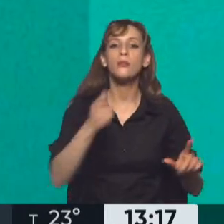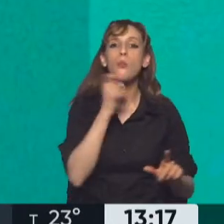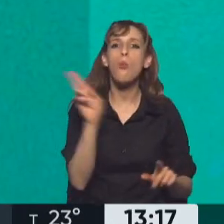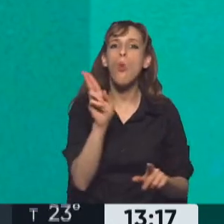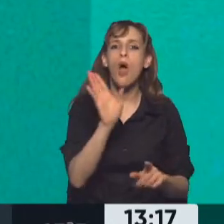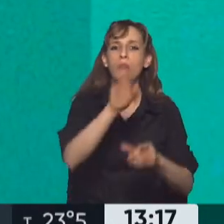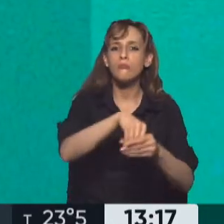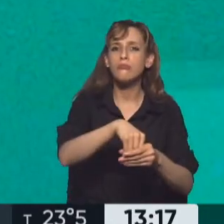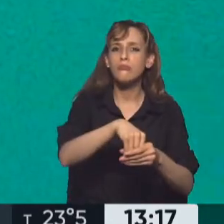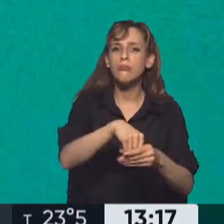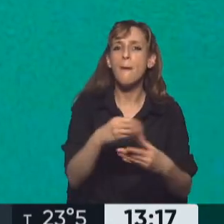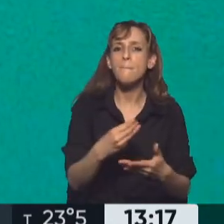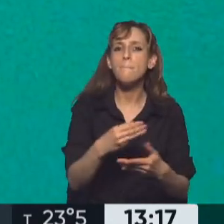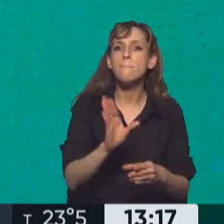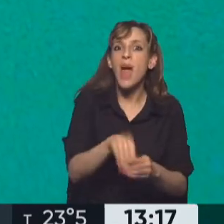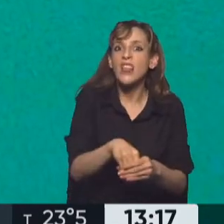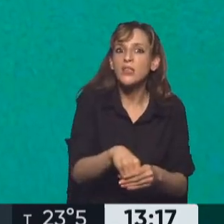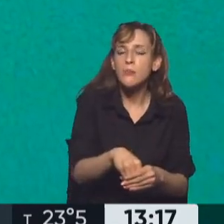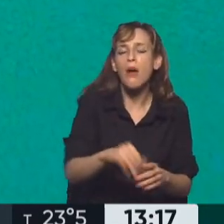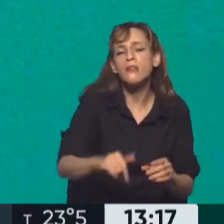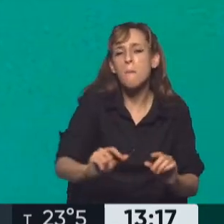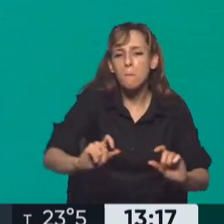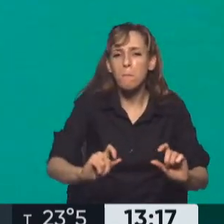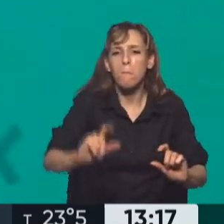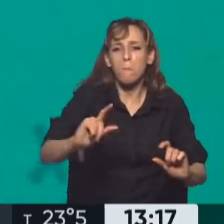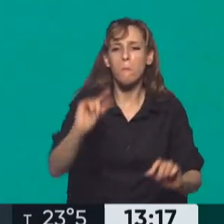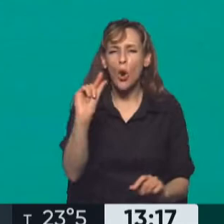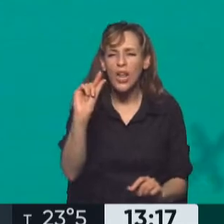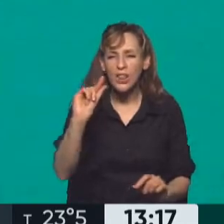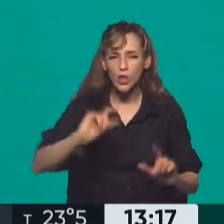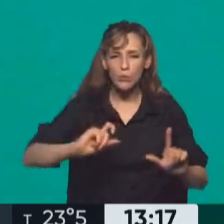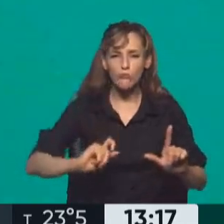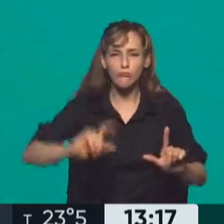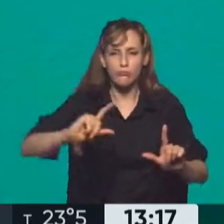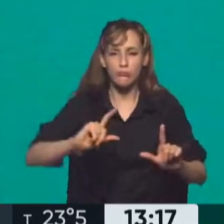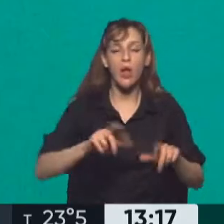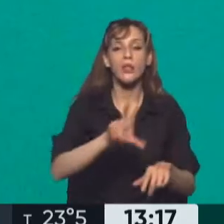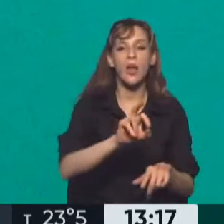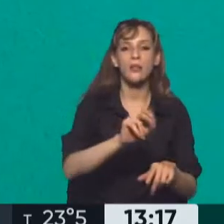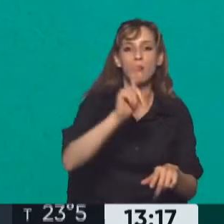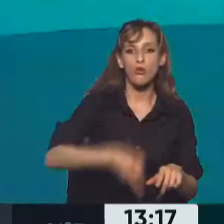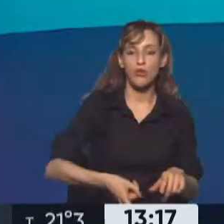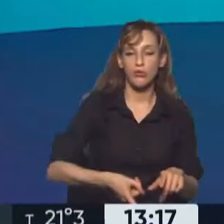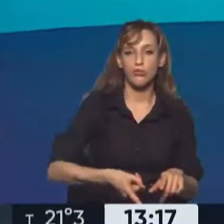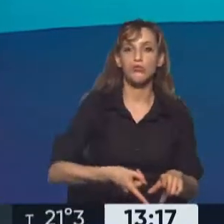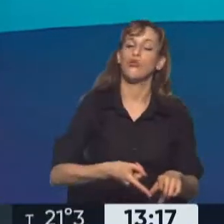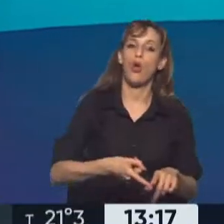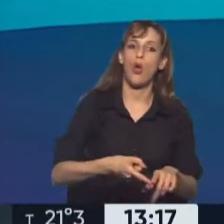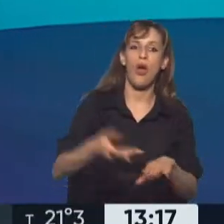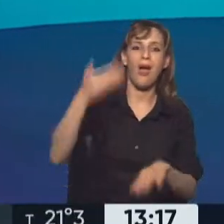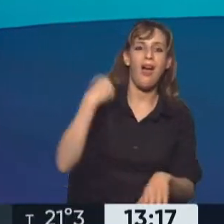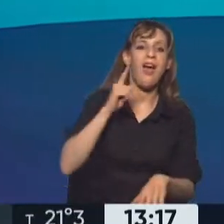mujeres en el ingreso, y mejoró pero muy poquito, muy poquito. Eran el 30% la participación de las mujeres en los ingresos laborales